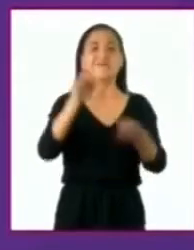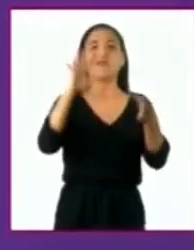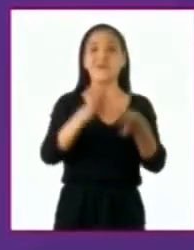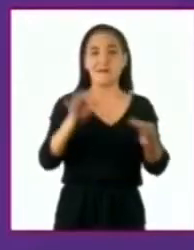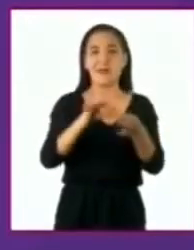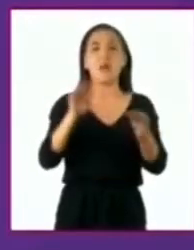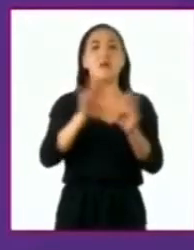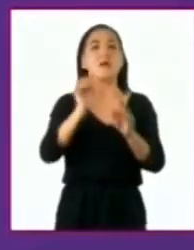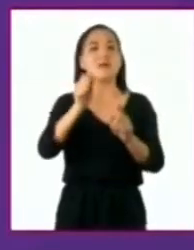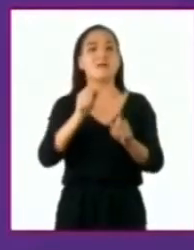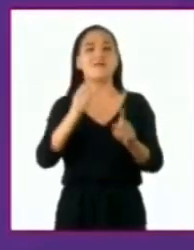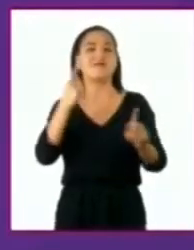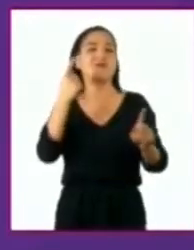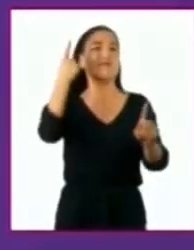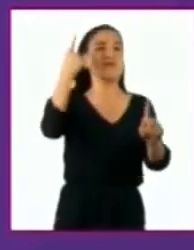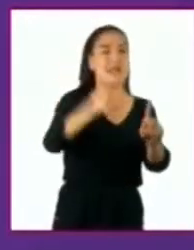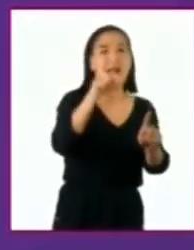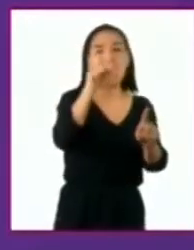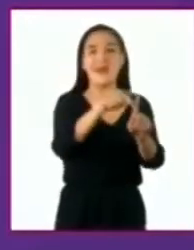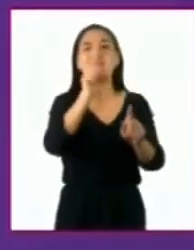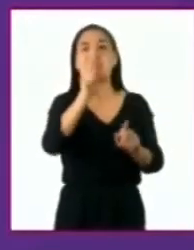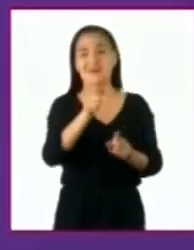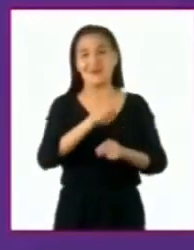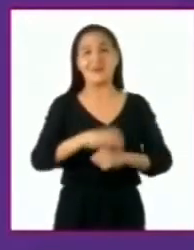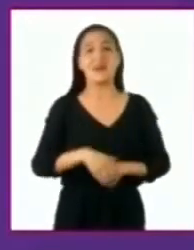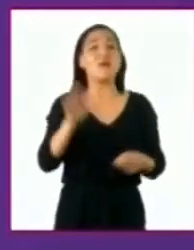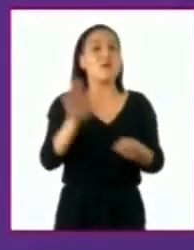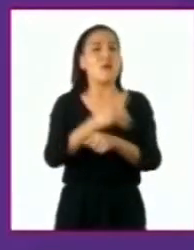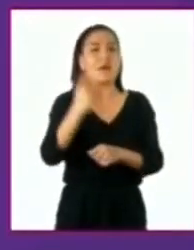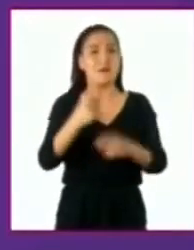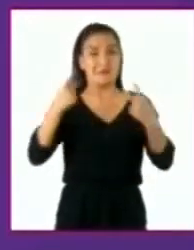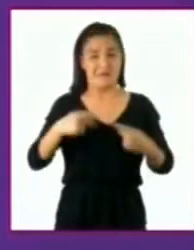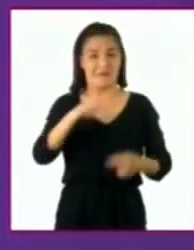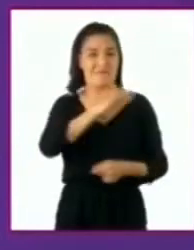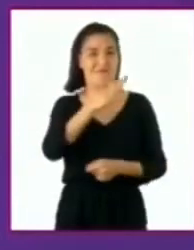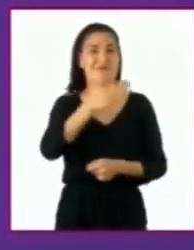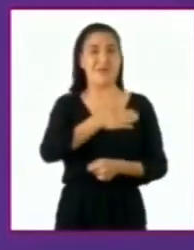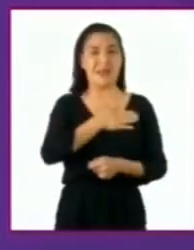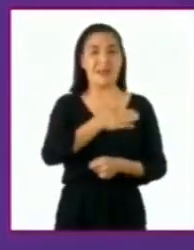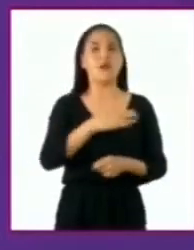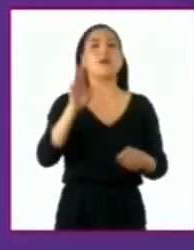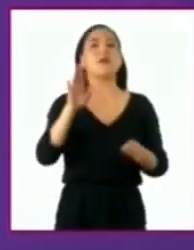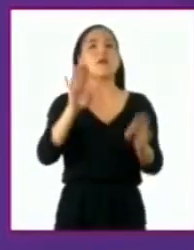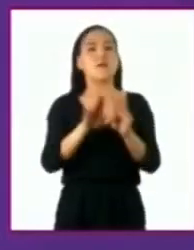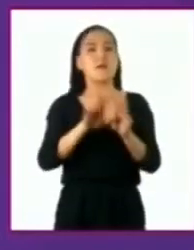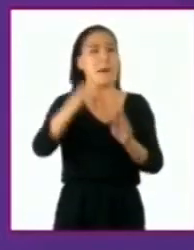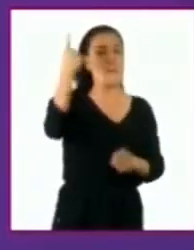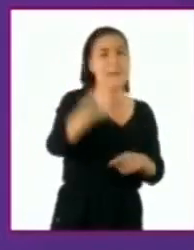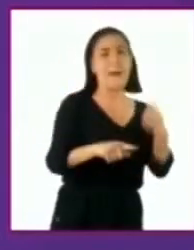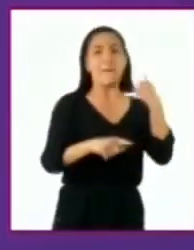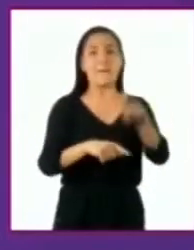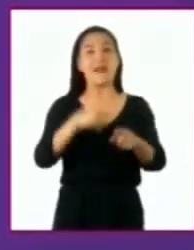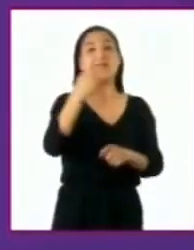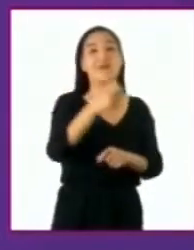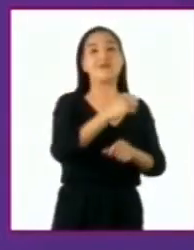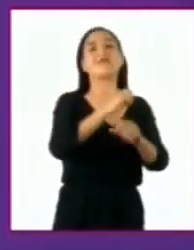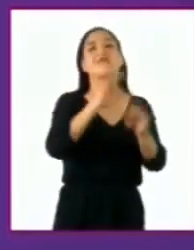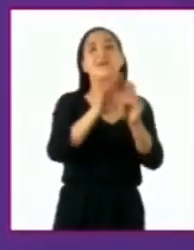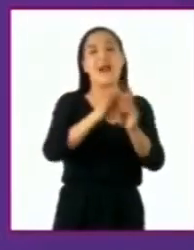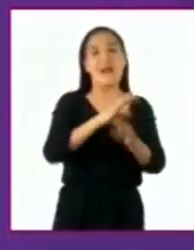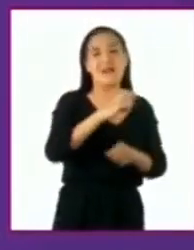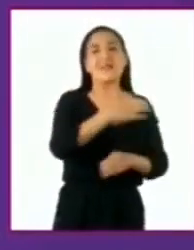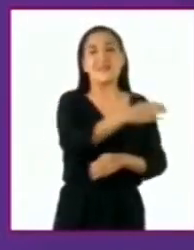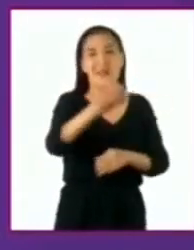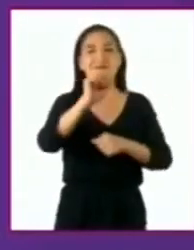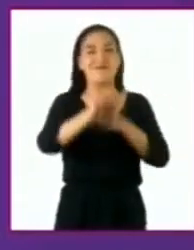indirecto, porque los españoles dominaban y explotaban a los campesinos indígenas a través